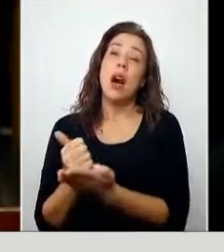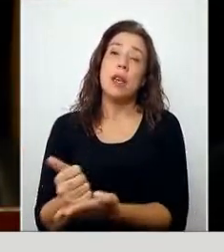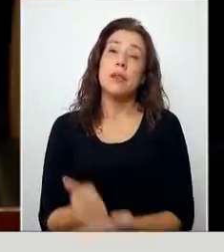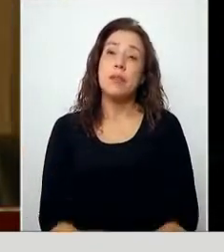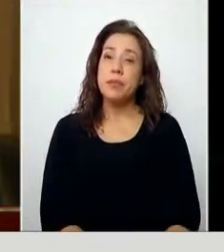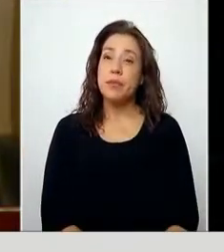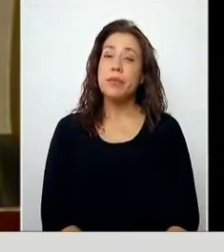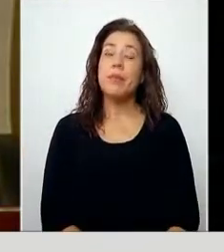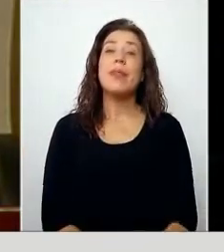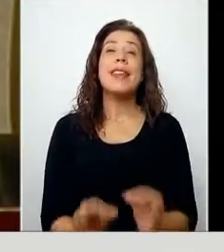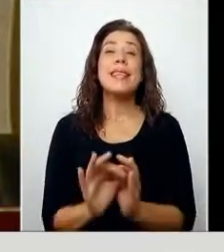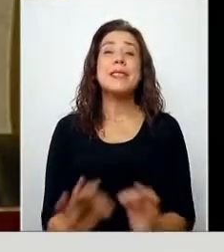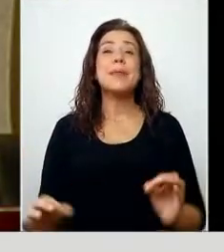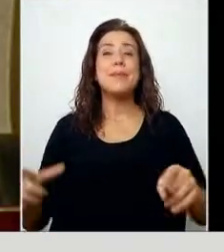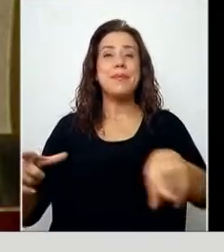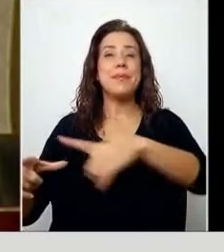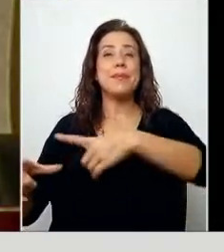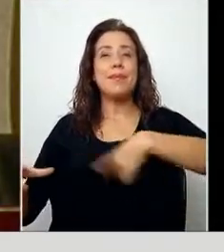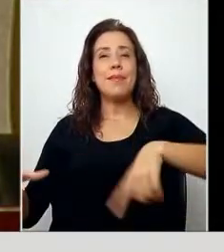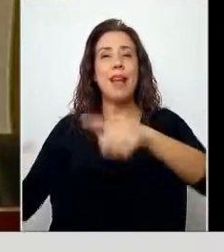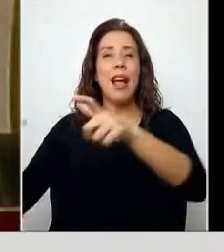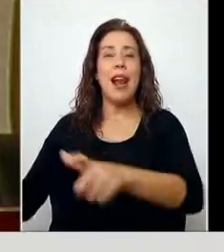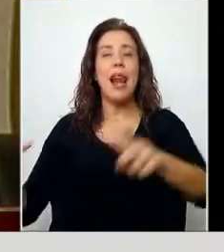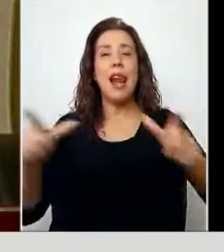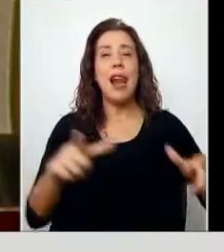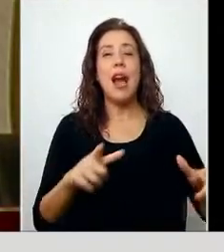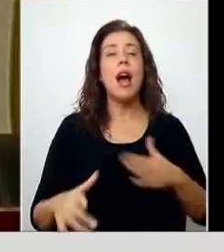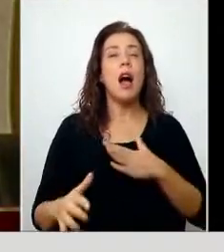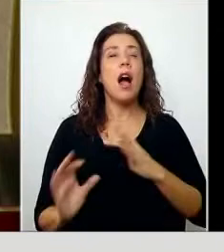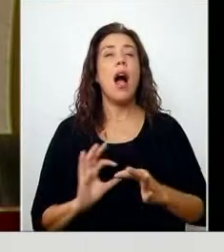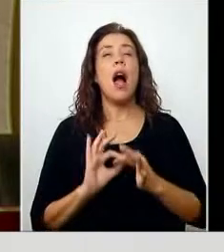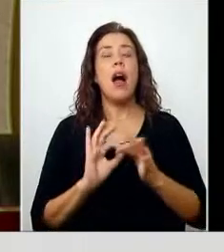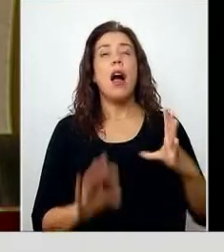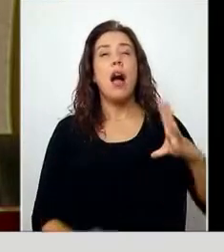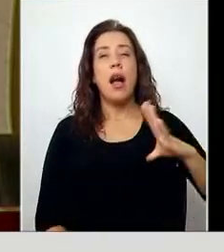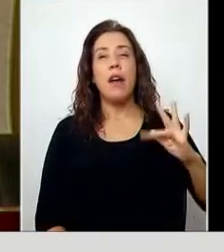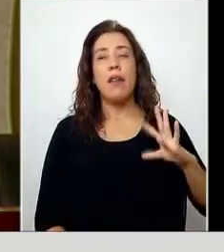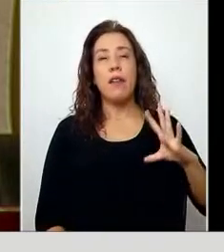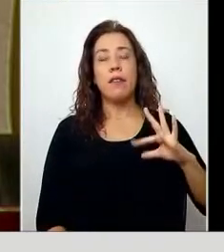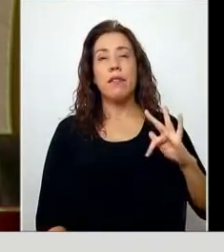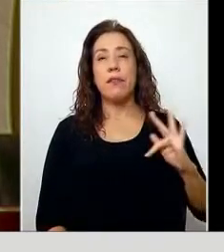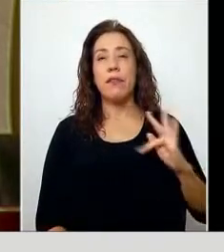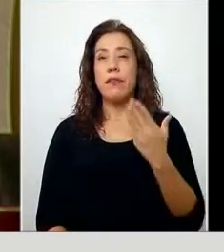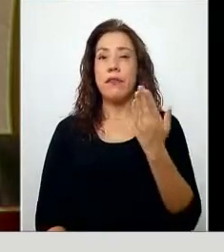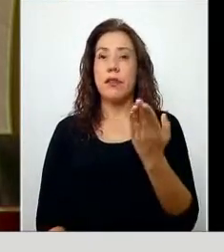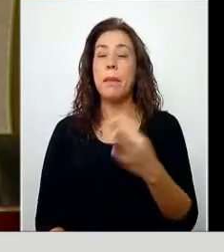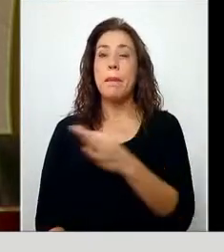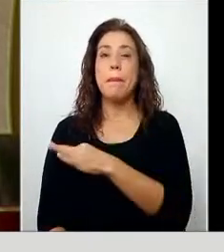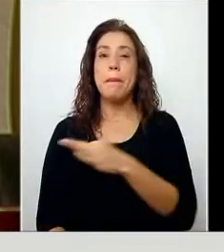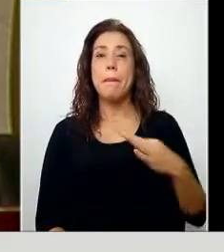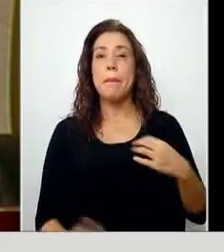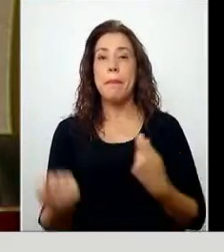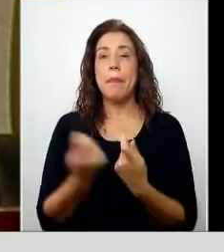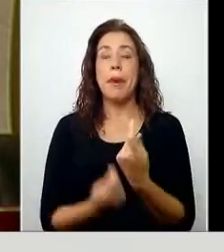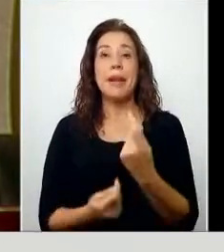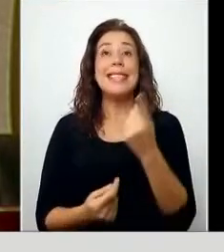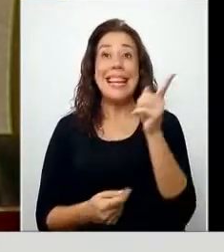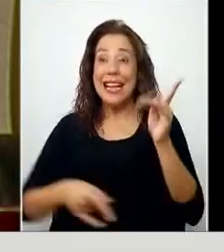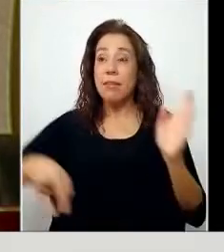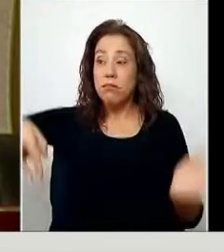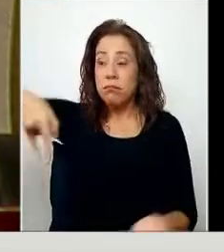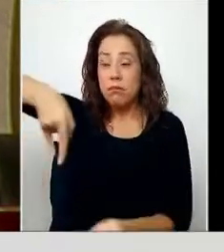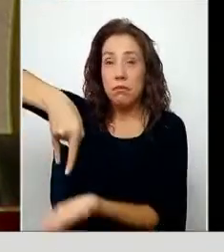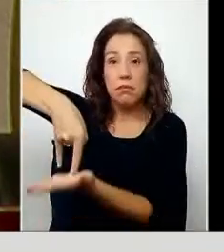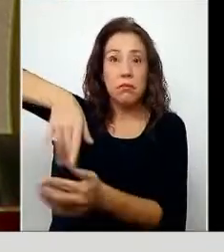y presidente Quiero agradecer y felicitar justamente también al Ministerio de economía por presentar este proyecto y